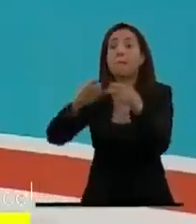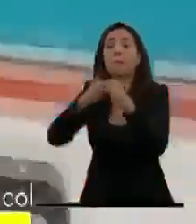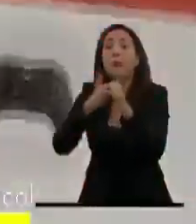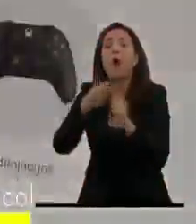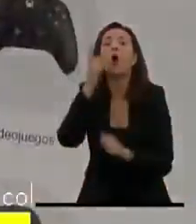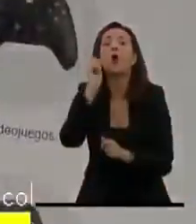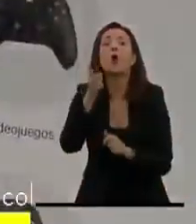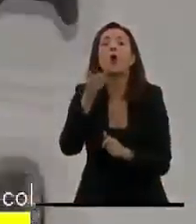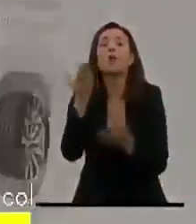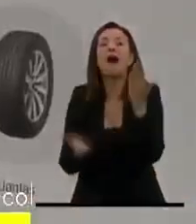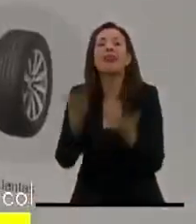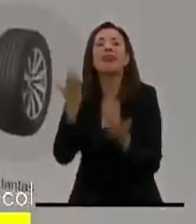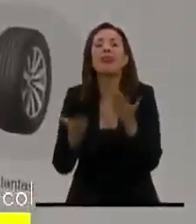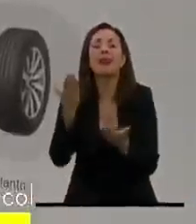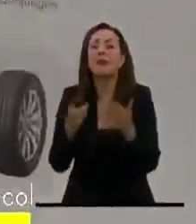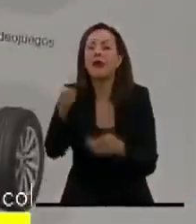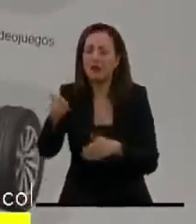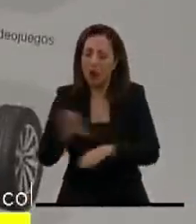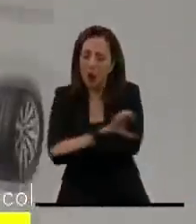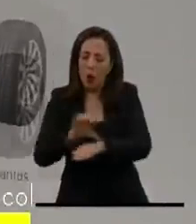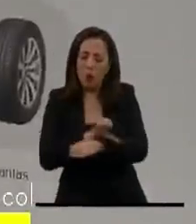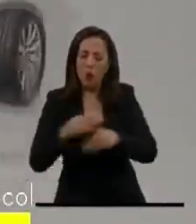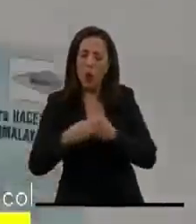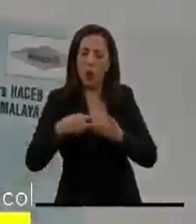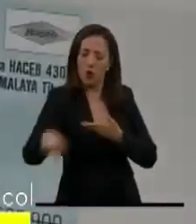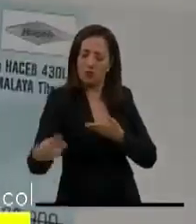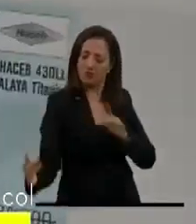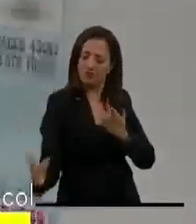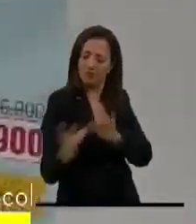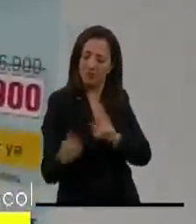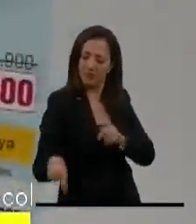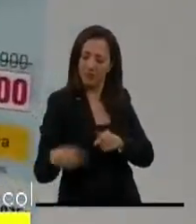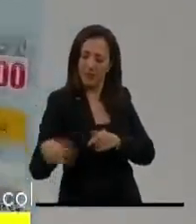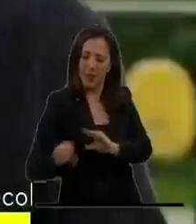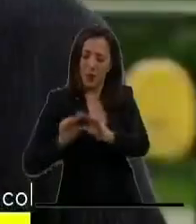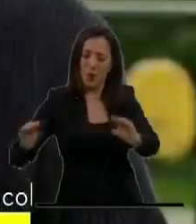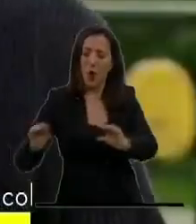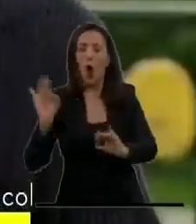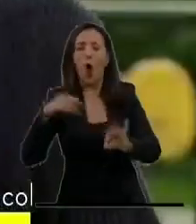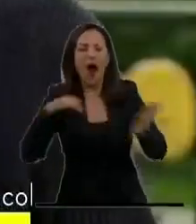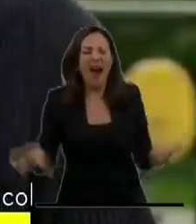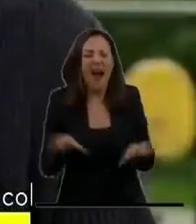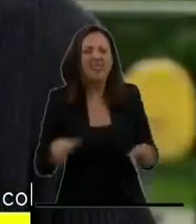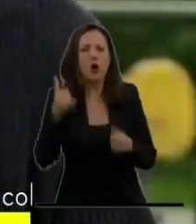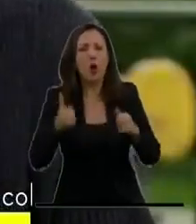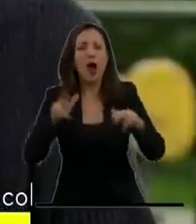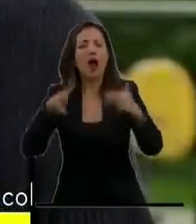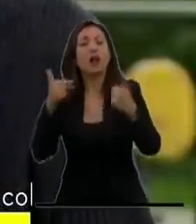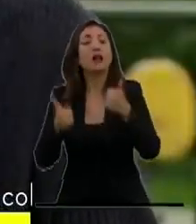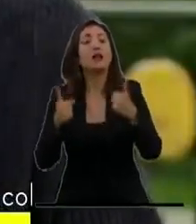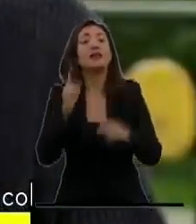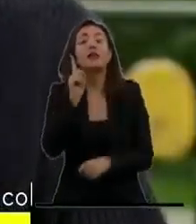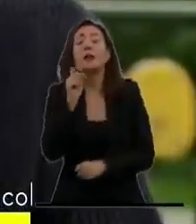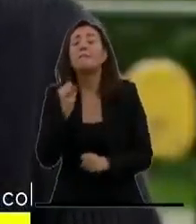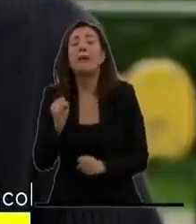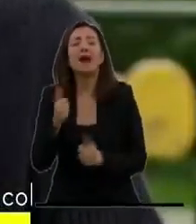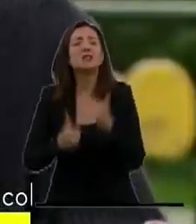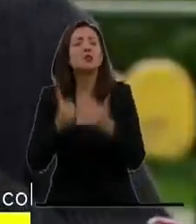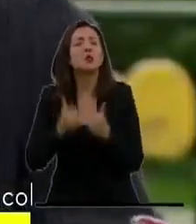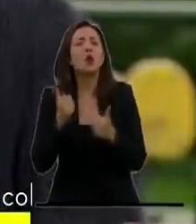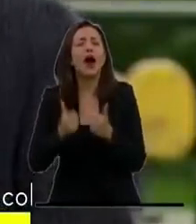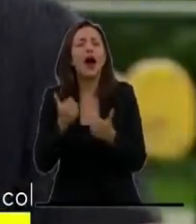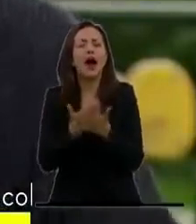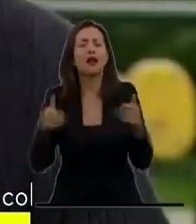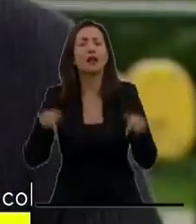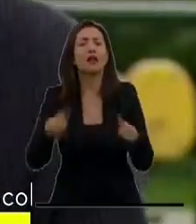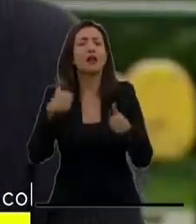número de dispositivos que va a conectar y de las actividades que realice. Si, por ejemplo, yo voy a hacer únicamente labores, voy a